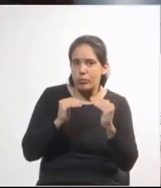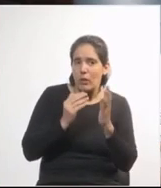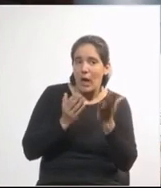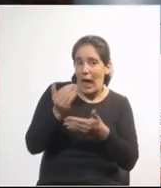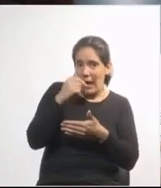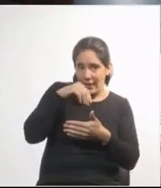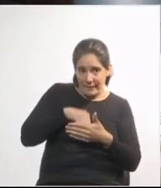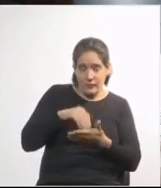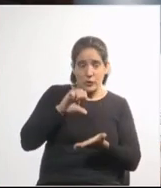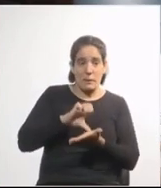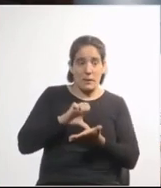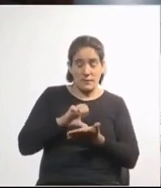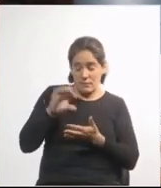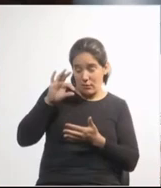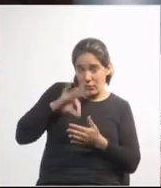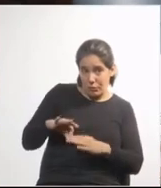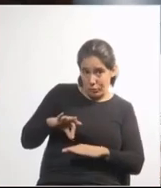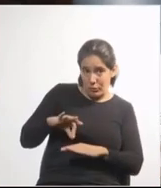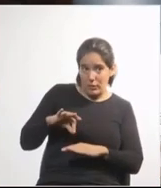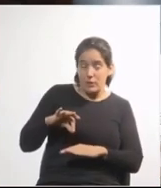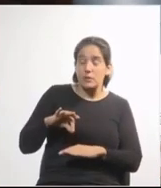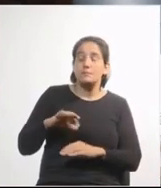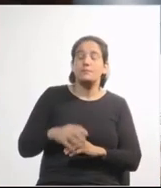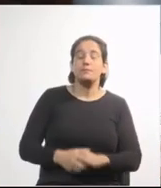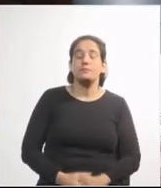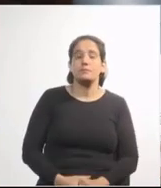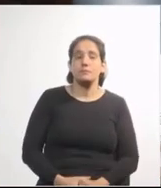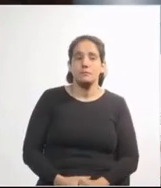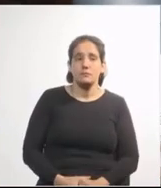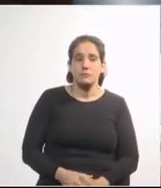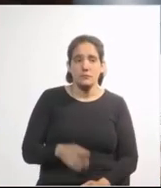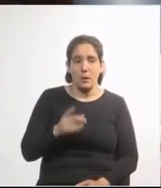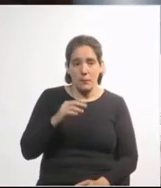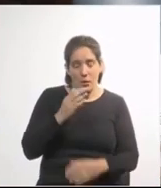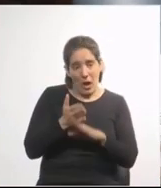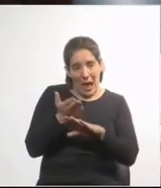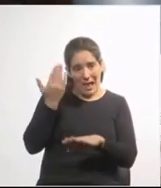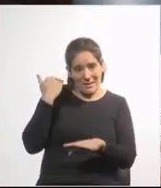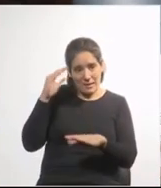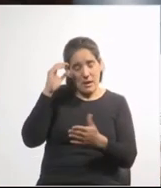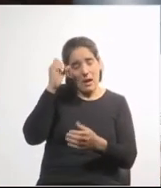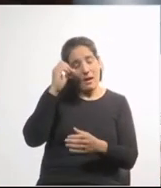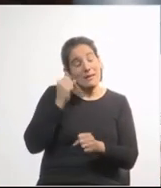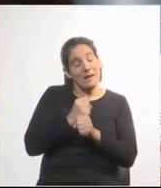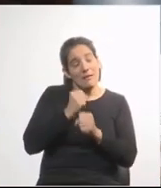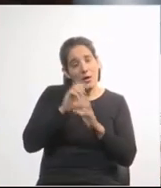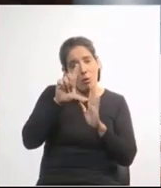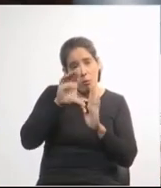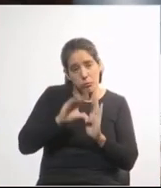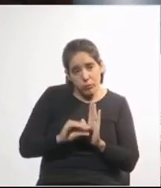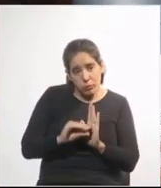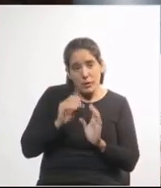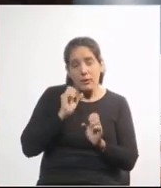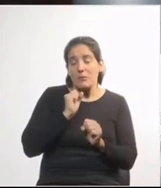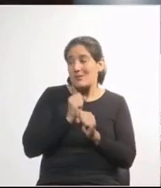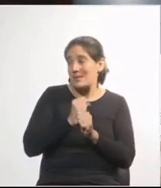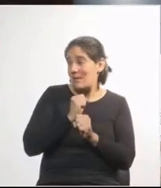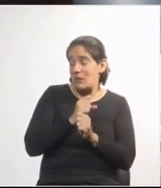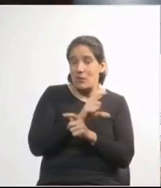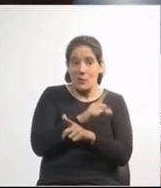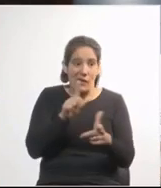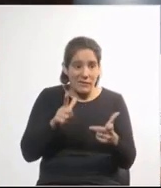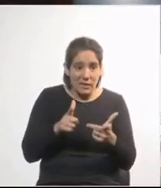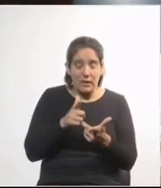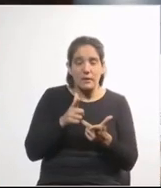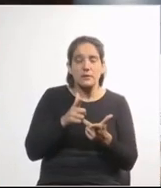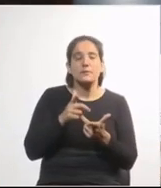masa salarial de lo que era en el periodo pasado, en el cual había bajado mucho el empleo y muchos compatriotas, de alguna